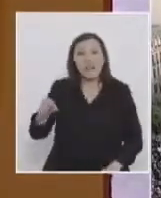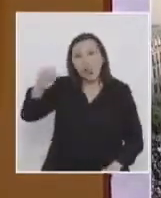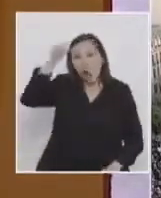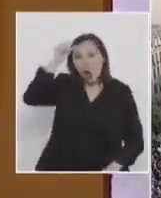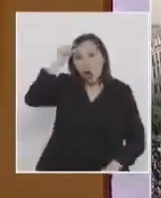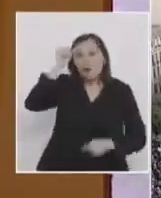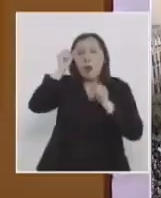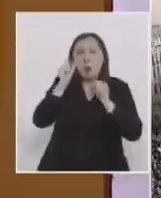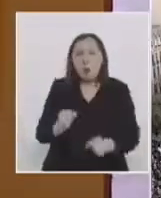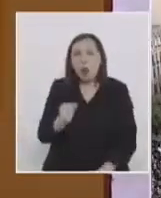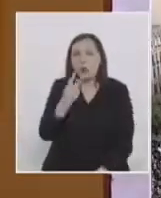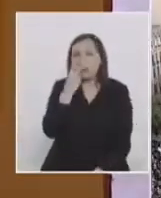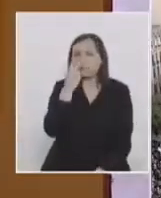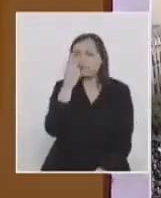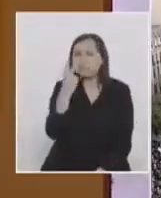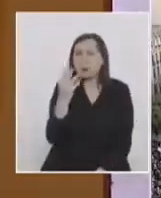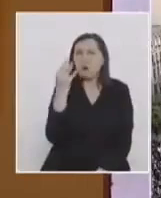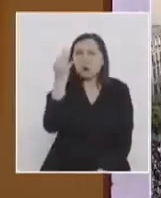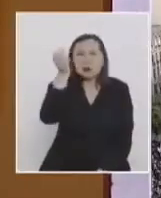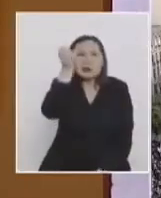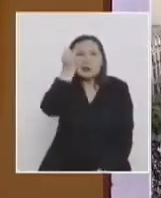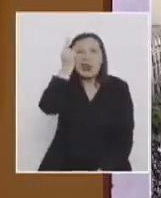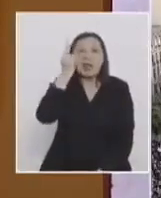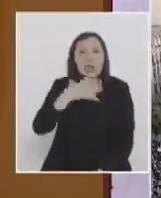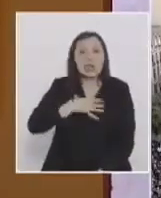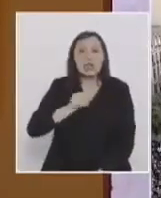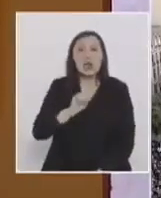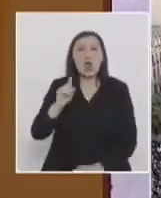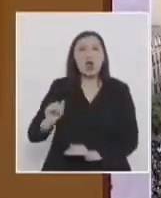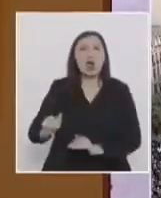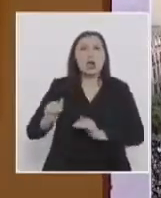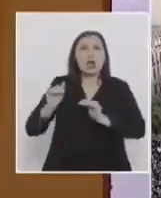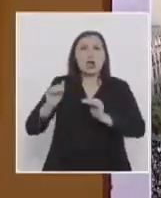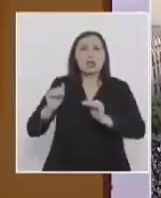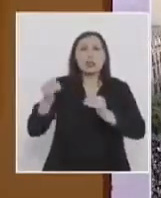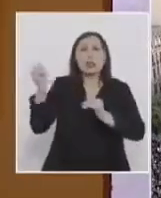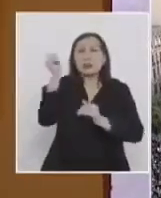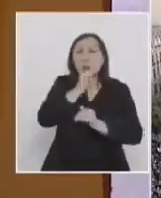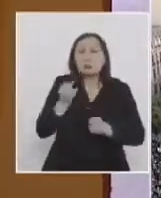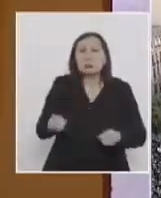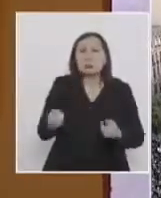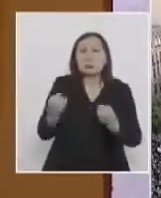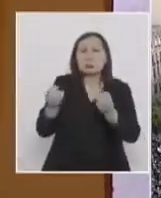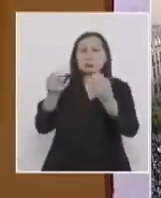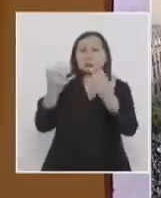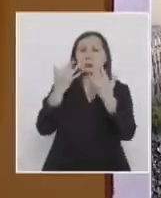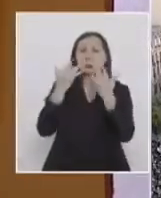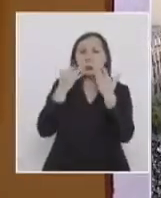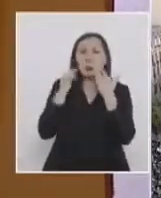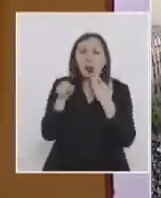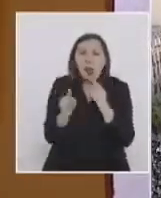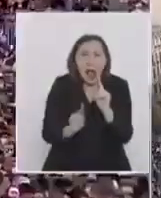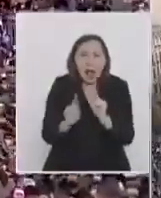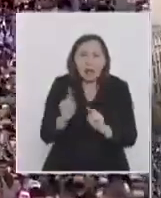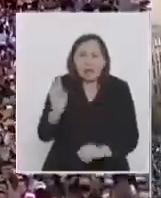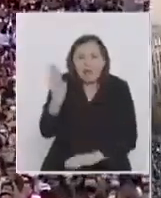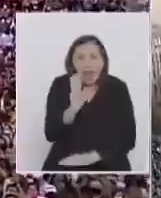puedan mirar hacia el futuro y saber que sus hijos no van a crecer rodeados de contaminación, algo tan básico.